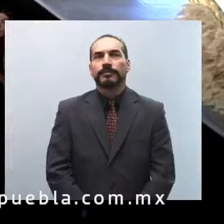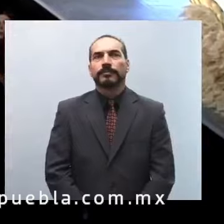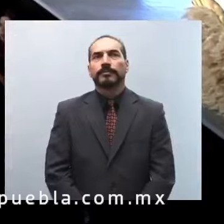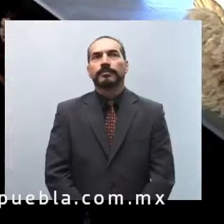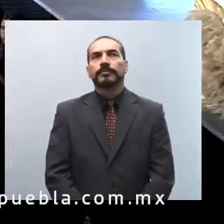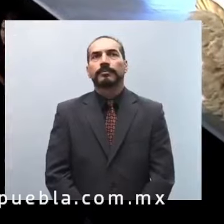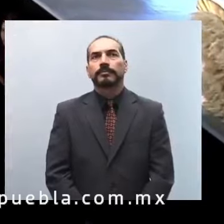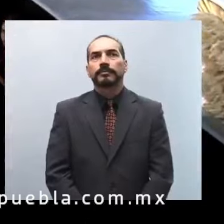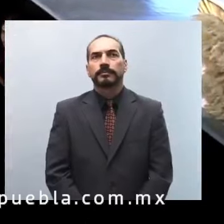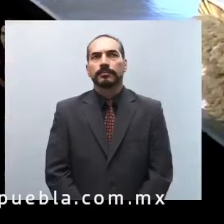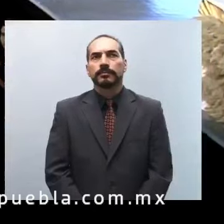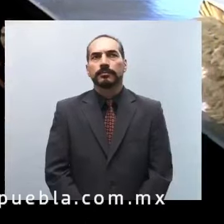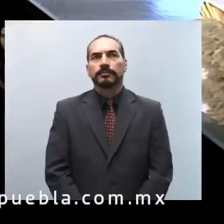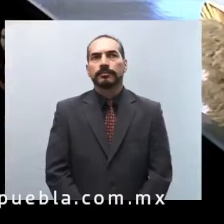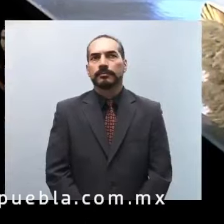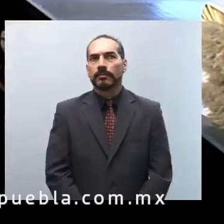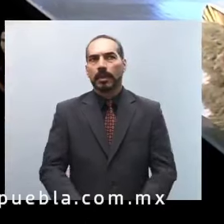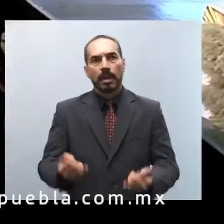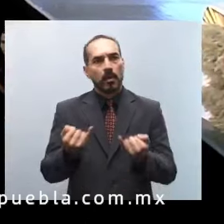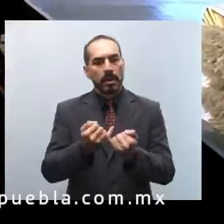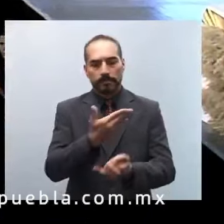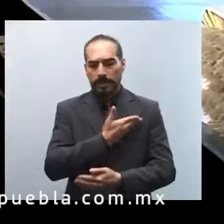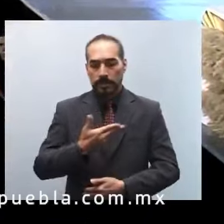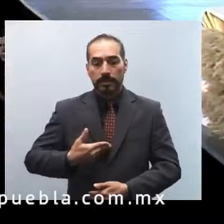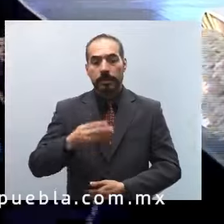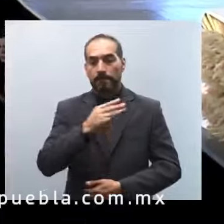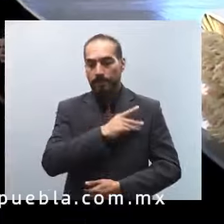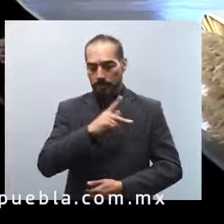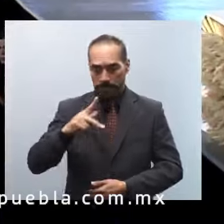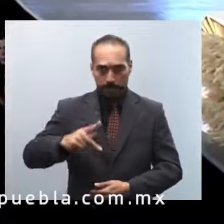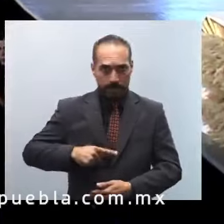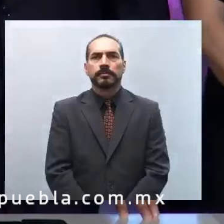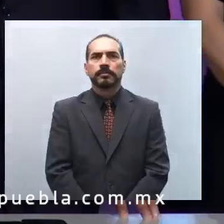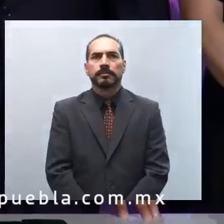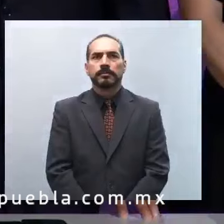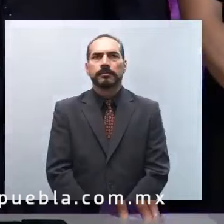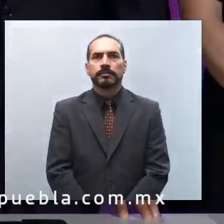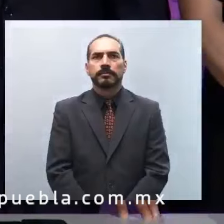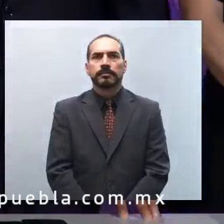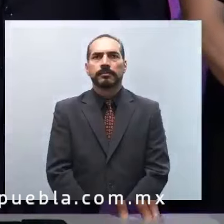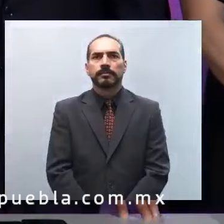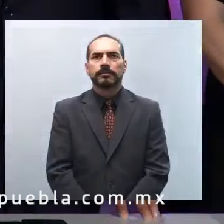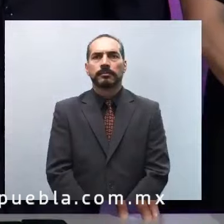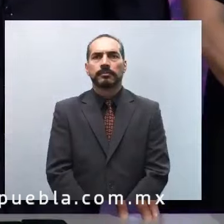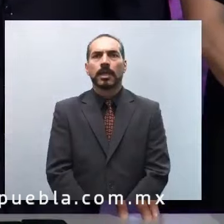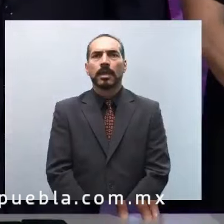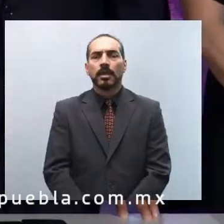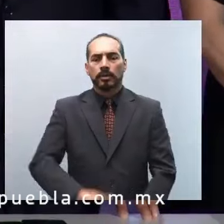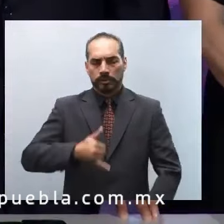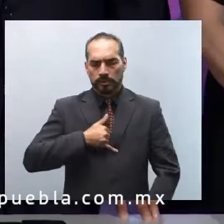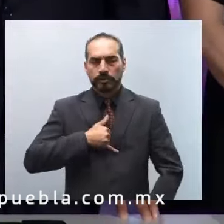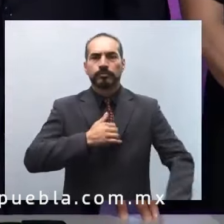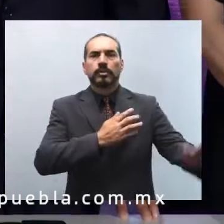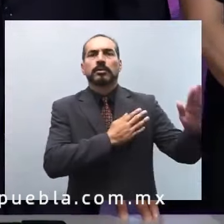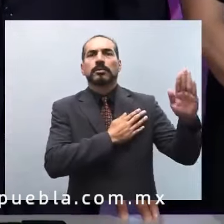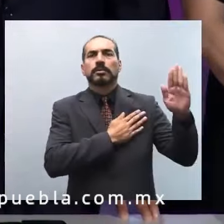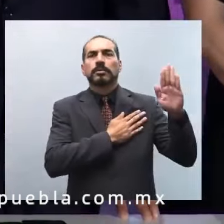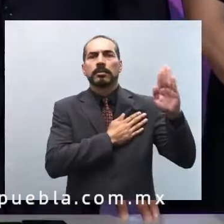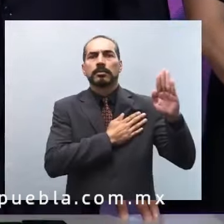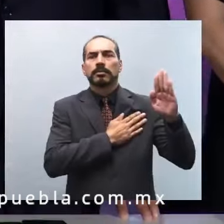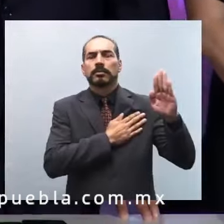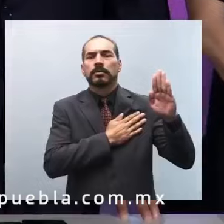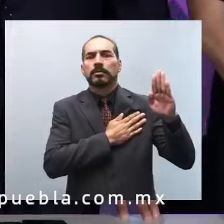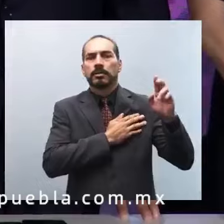Budip, respaldado por Morena, promete un cambio importante para la ciudad. Protesto guardar y